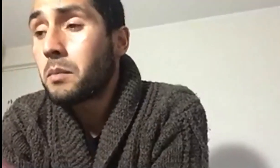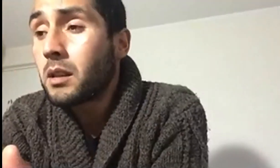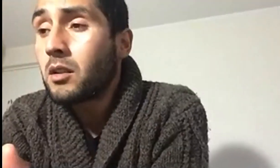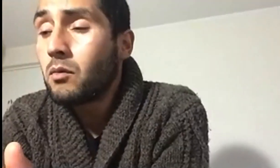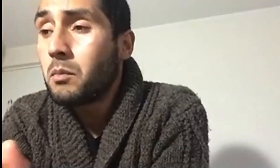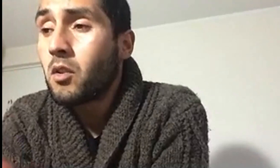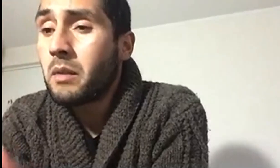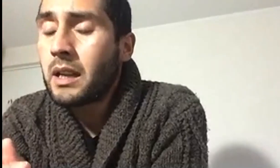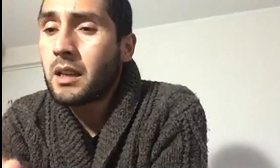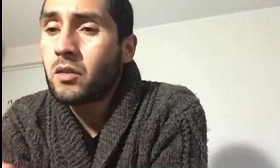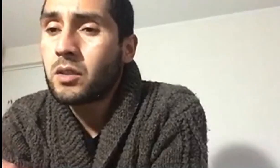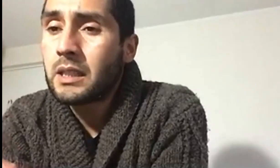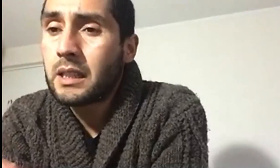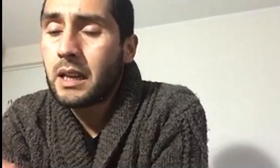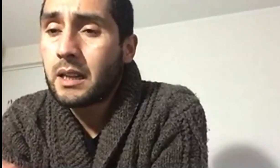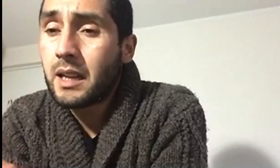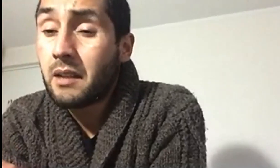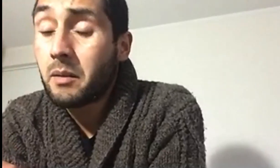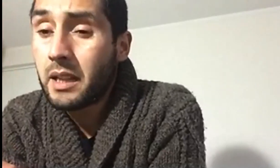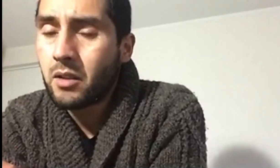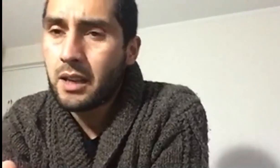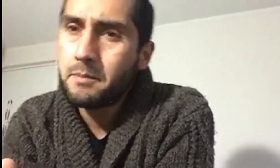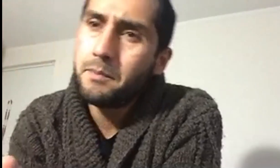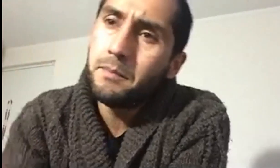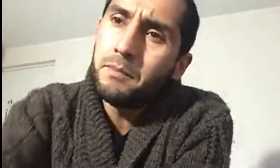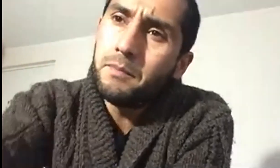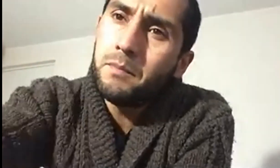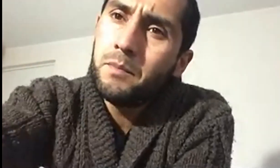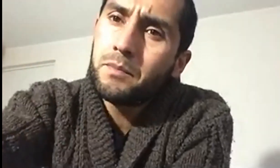con comprender un poco más en qué consiste la enfermedad, ¿ok?